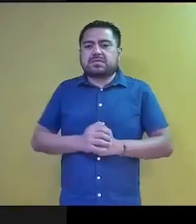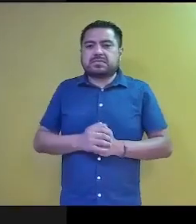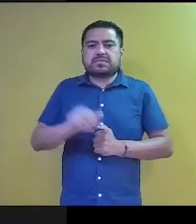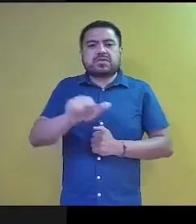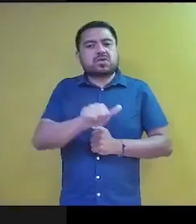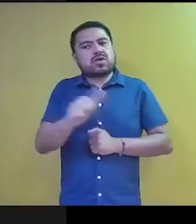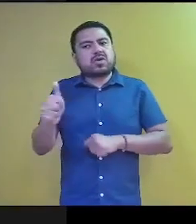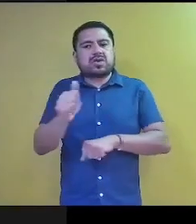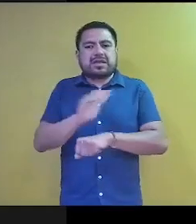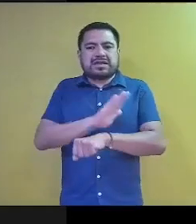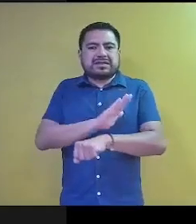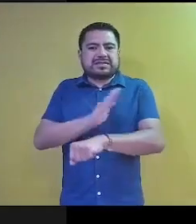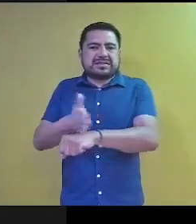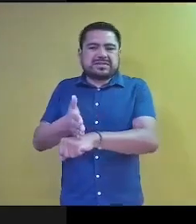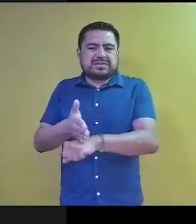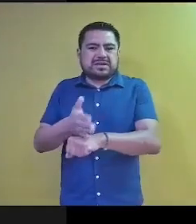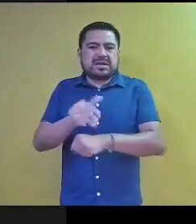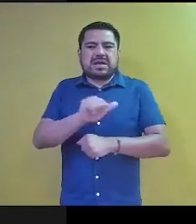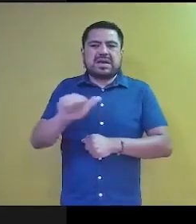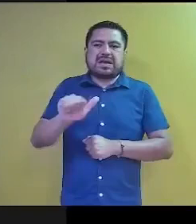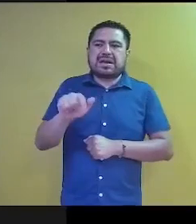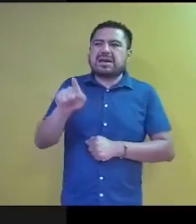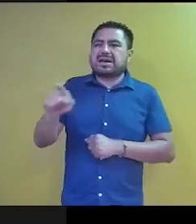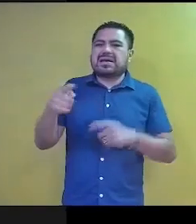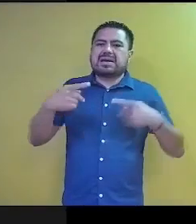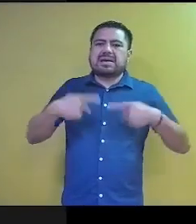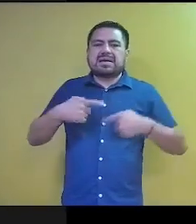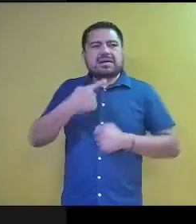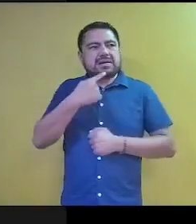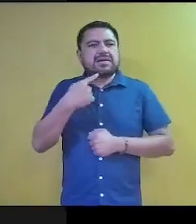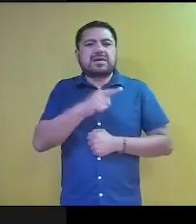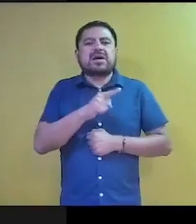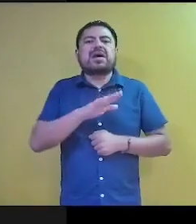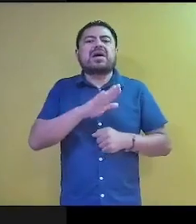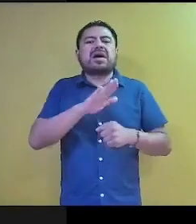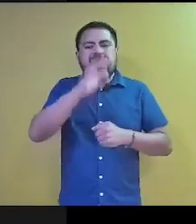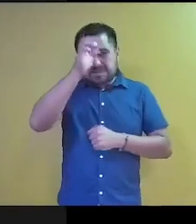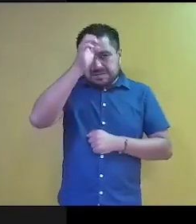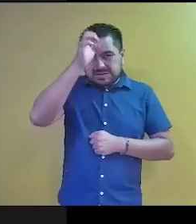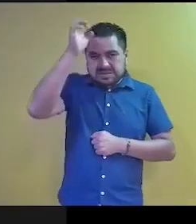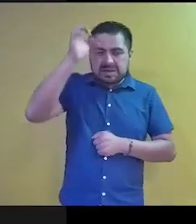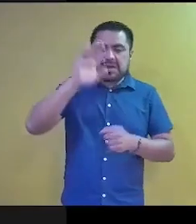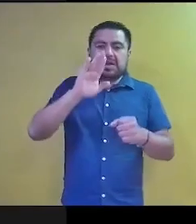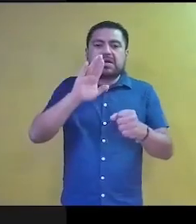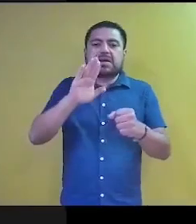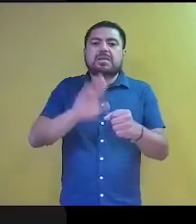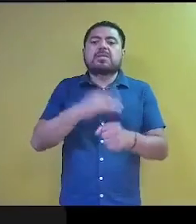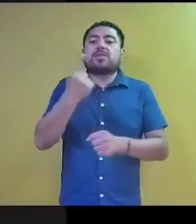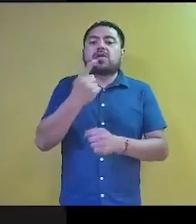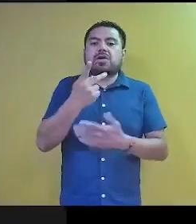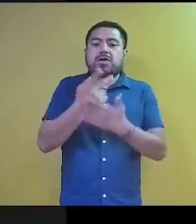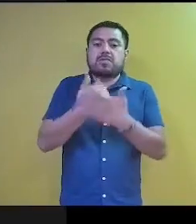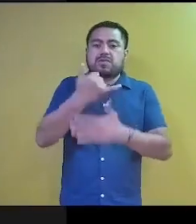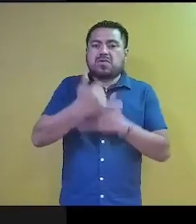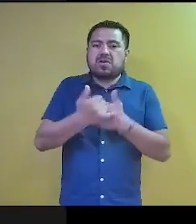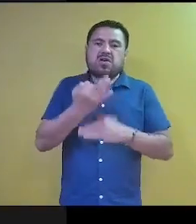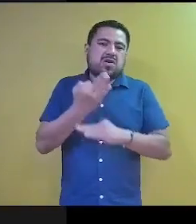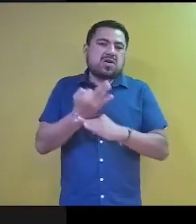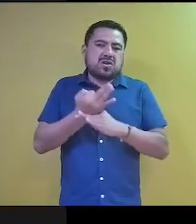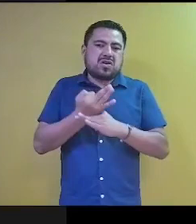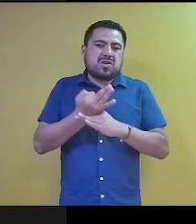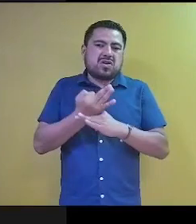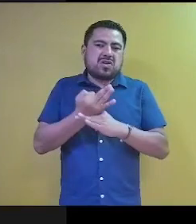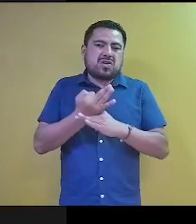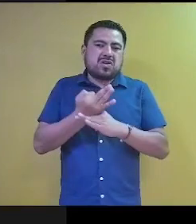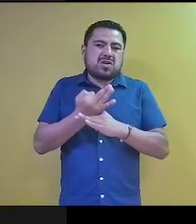otras sanciones al denunciado en razón a que en el proyecto que nos ocupa y